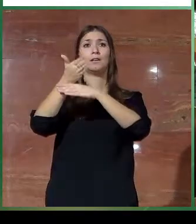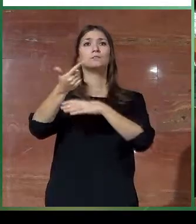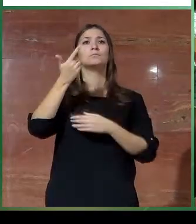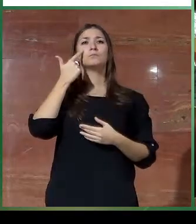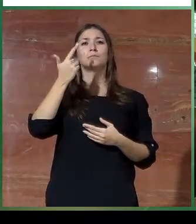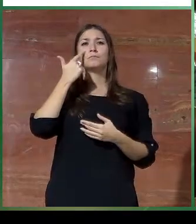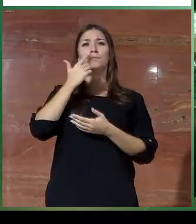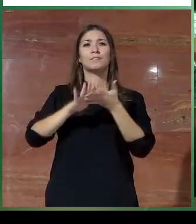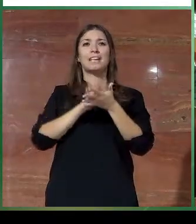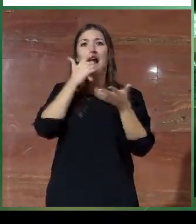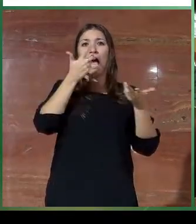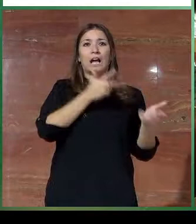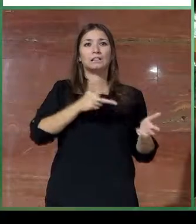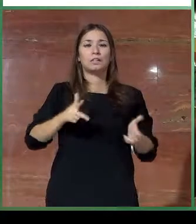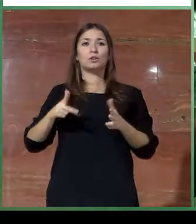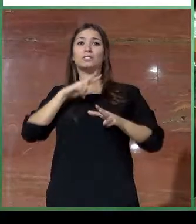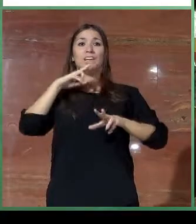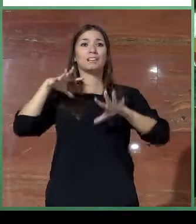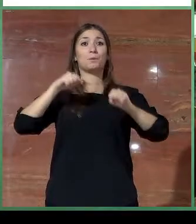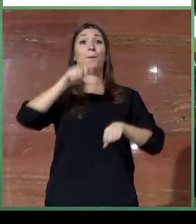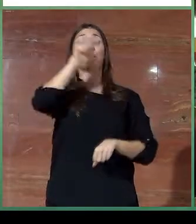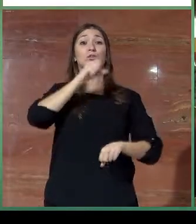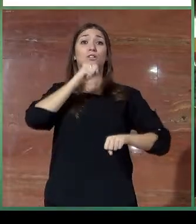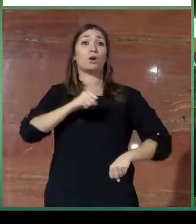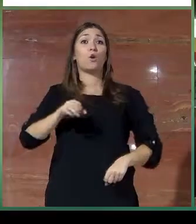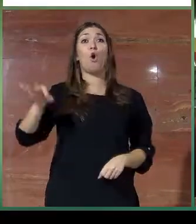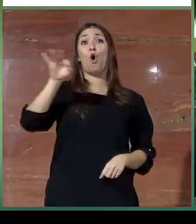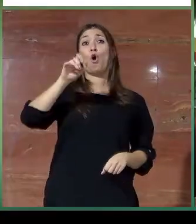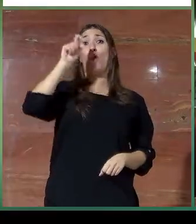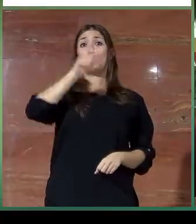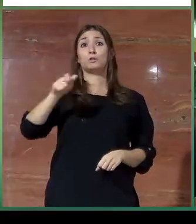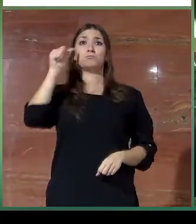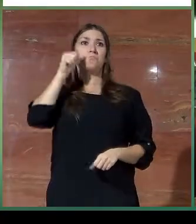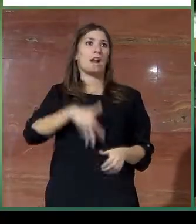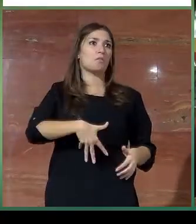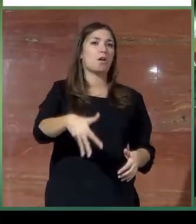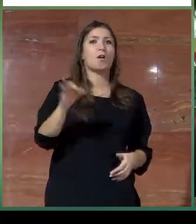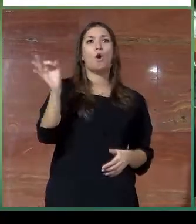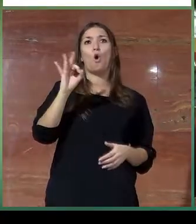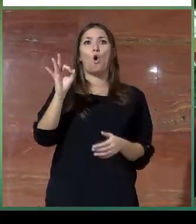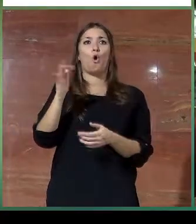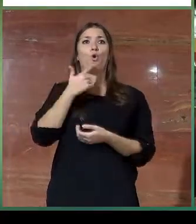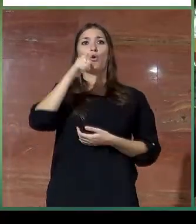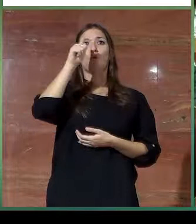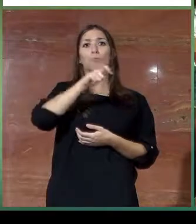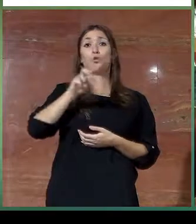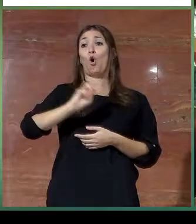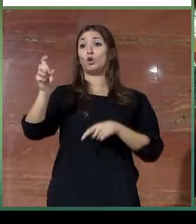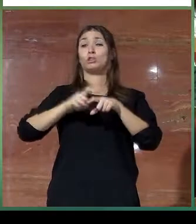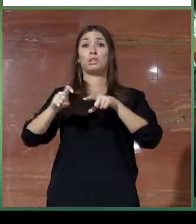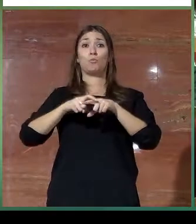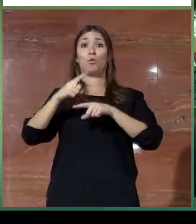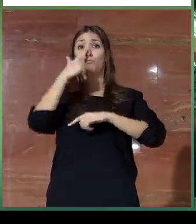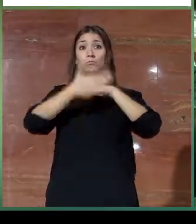pictogramas de los asientos que están reservados a las personas mayores, como las personas embarazadas o las personas con otro tipo de